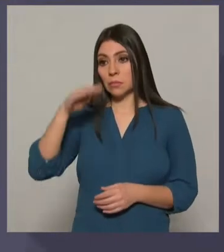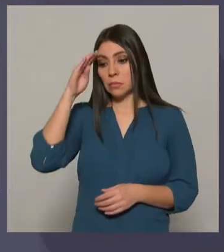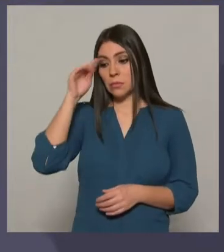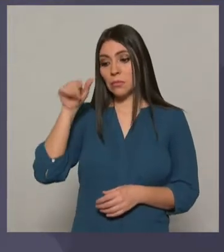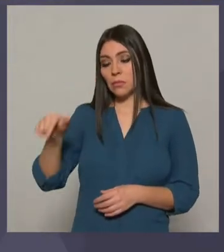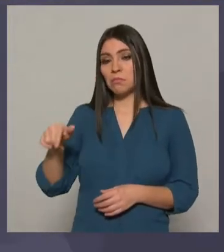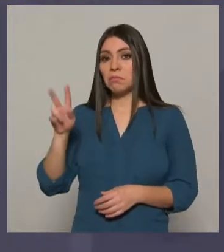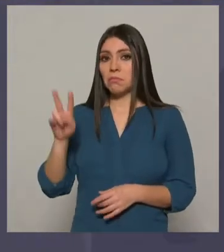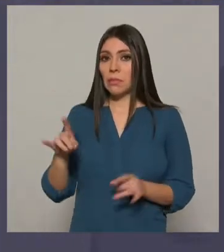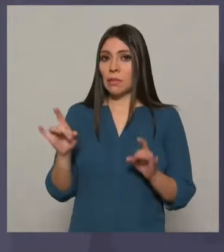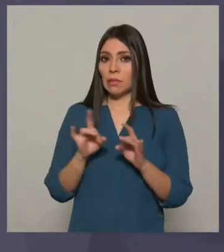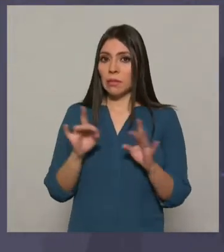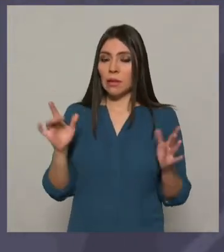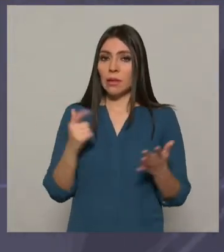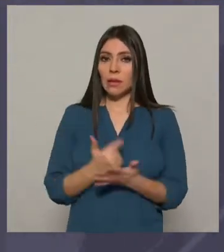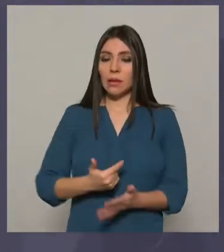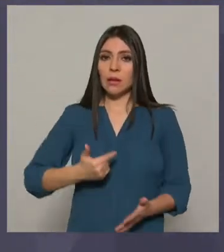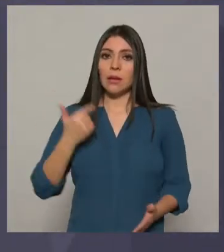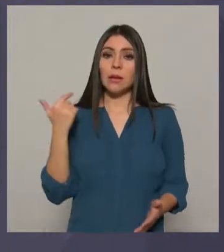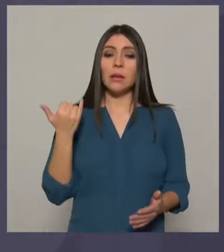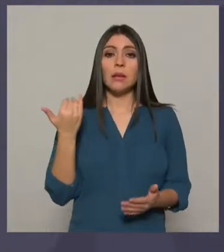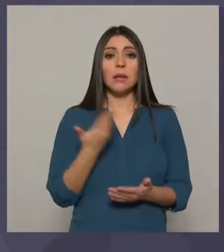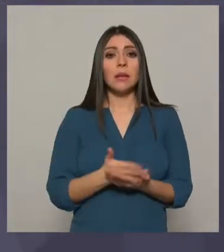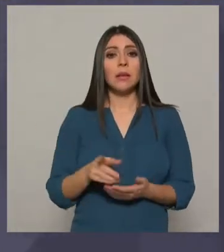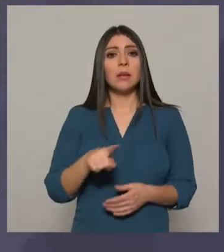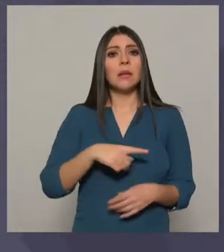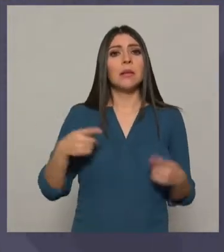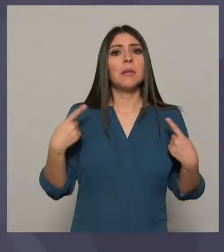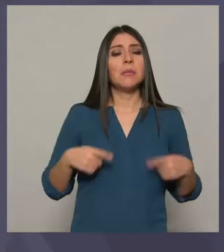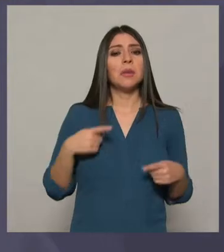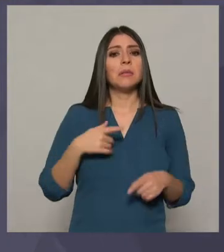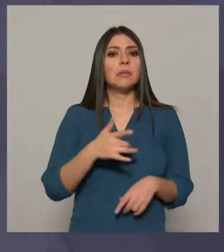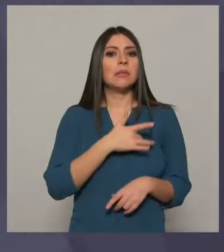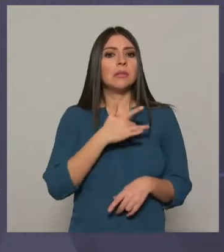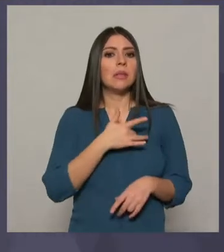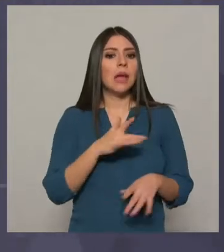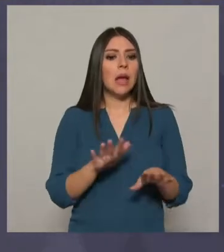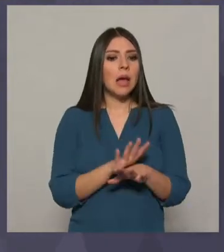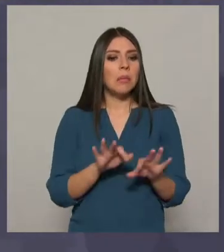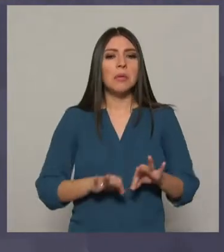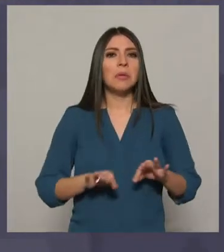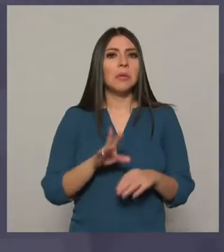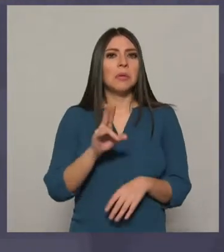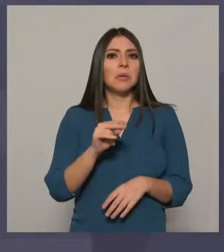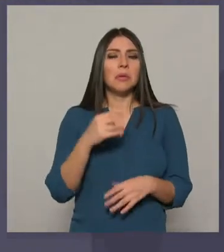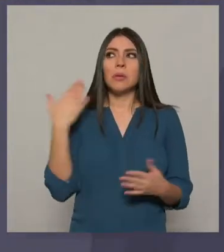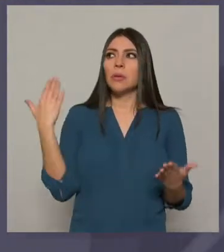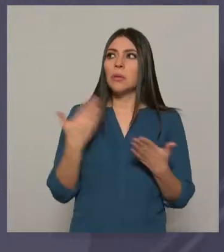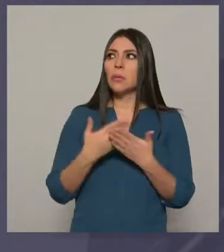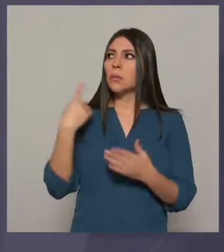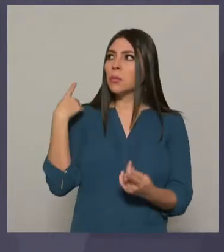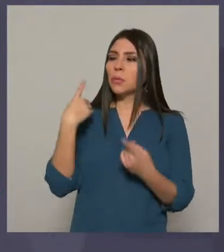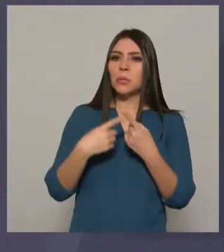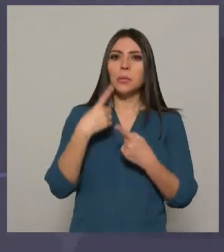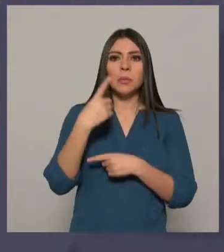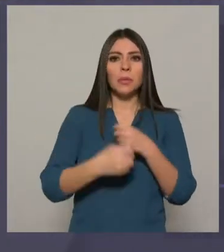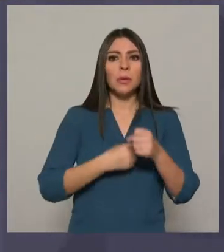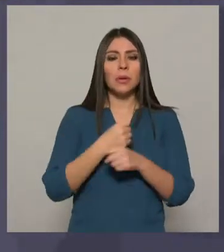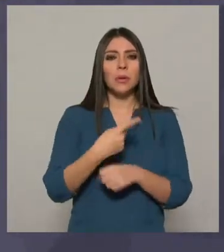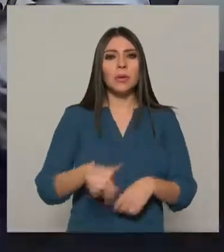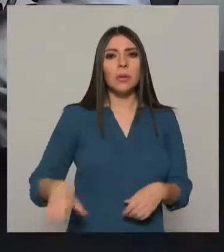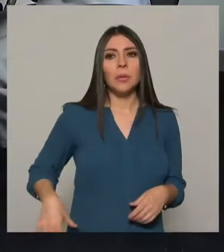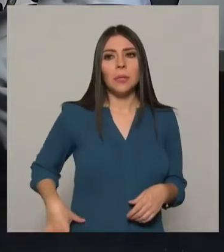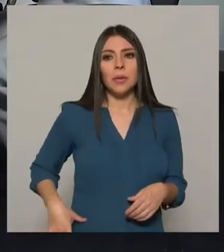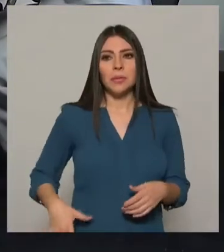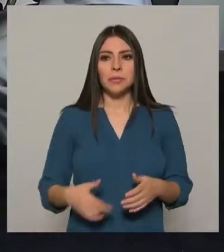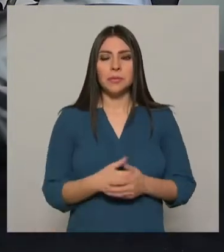delicado, y que bueno, sobre todo que la gente no percibe un resultado favorable a un año de la administración. Diputada.